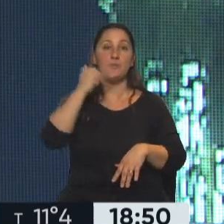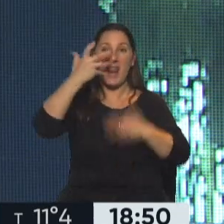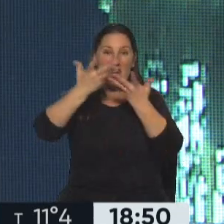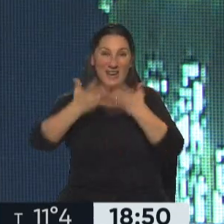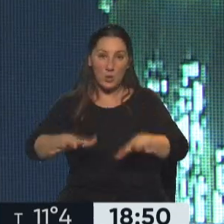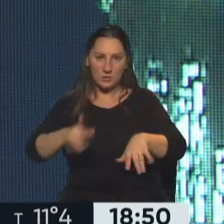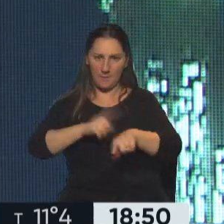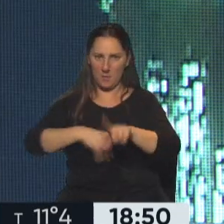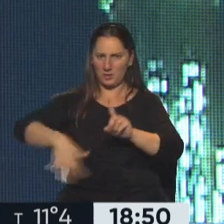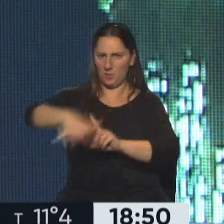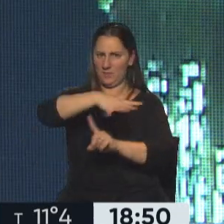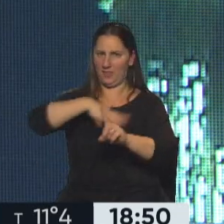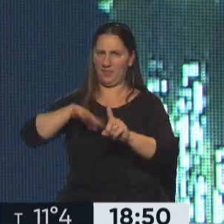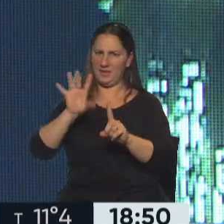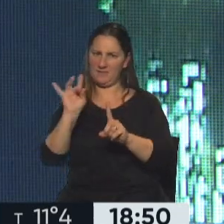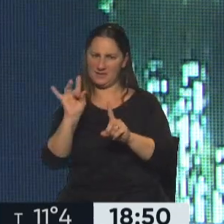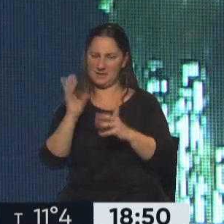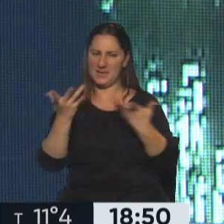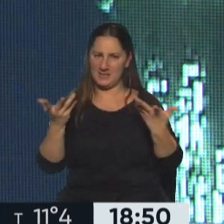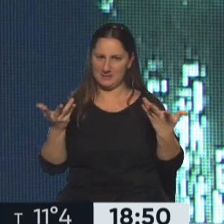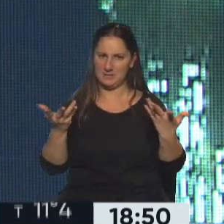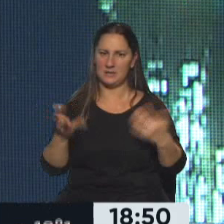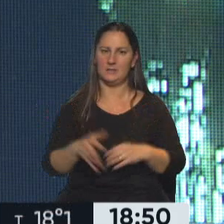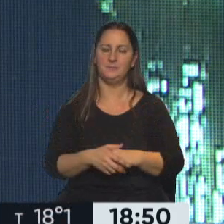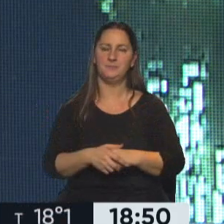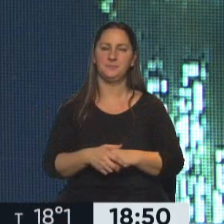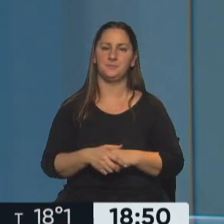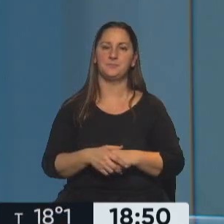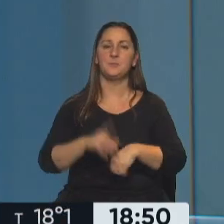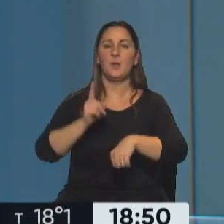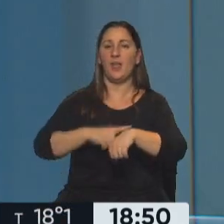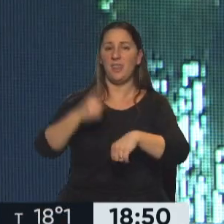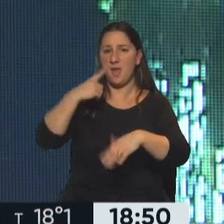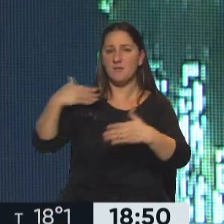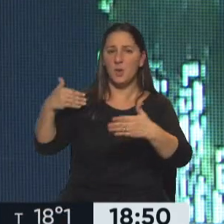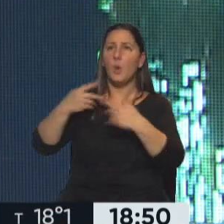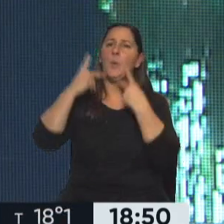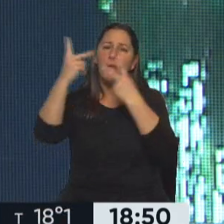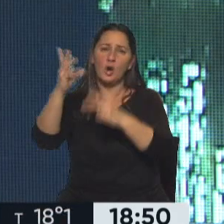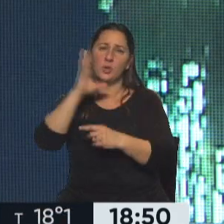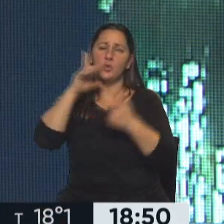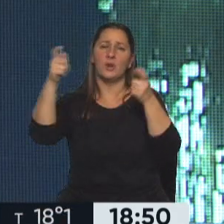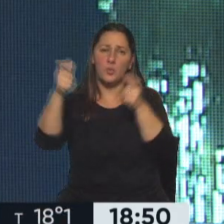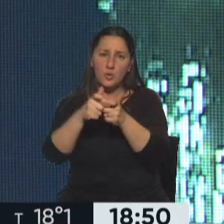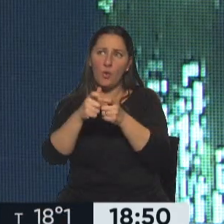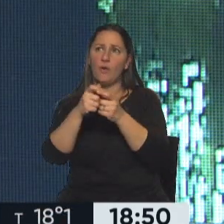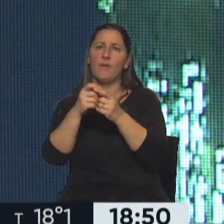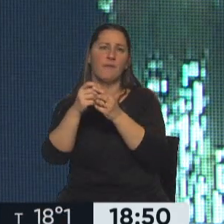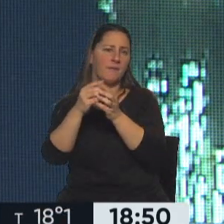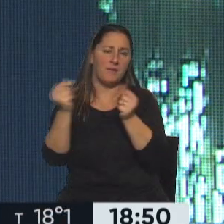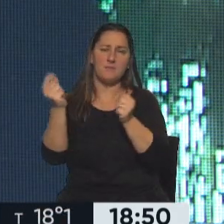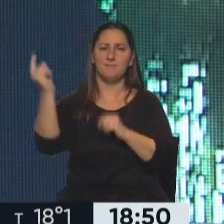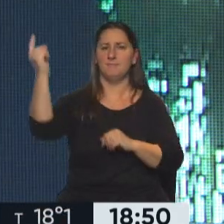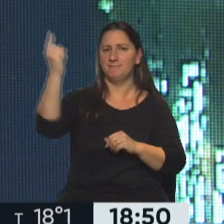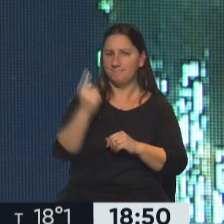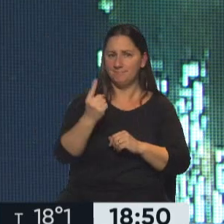Bueno, supuesto. un poco ingrato quizás el devenir, porque con el correr de los días viajó a Estados Unidos, tuvo la reunión y finalmente queda afuera